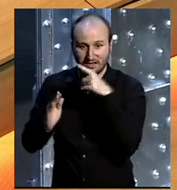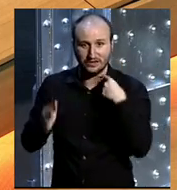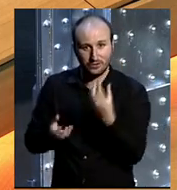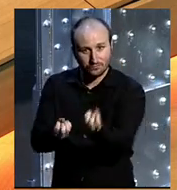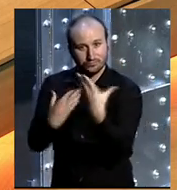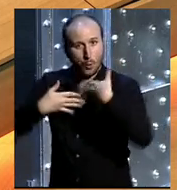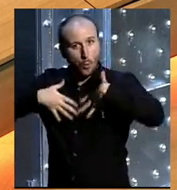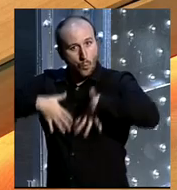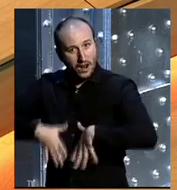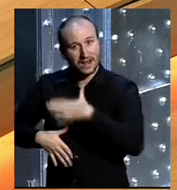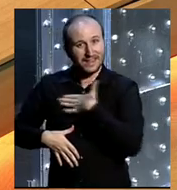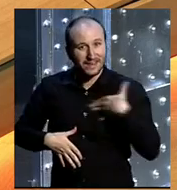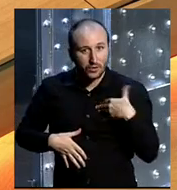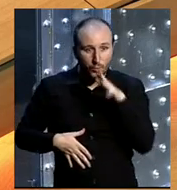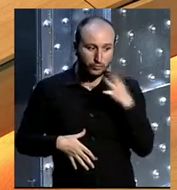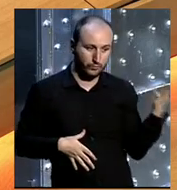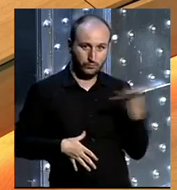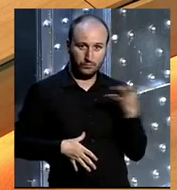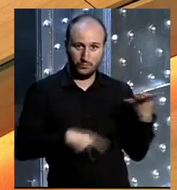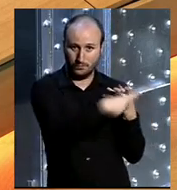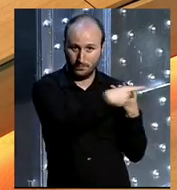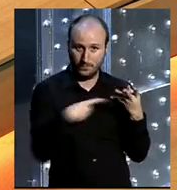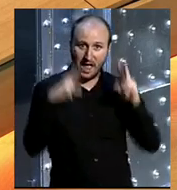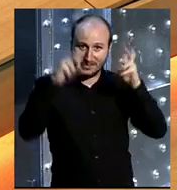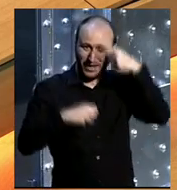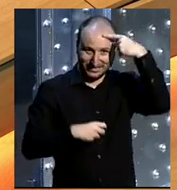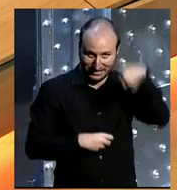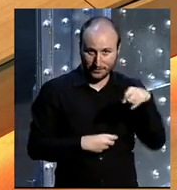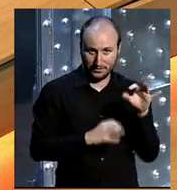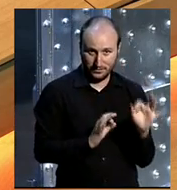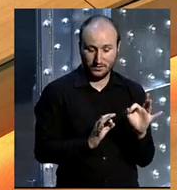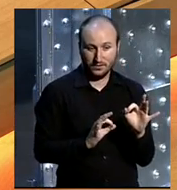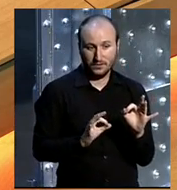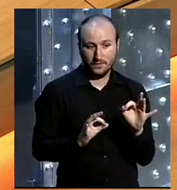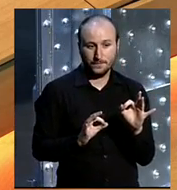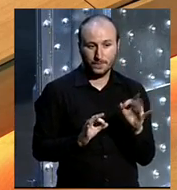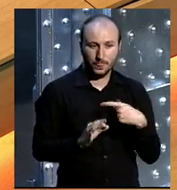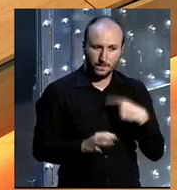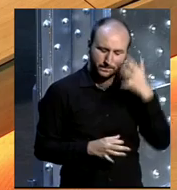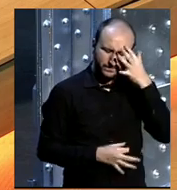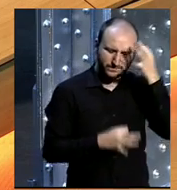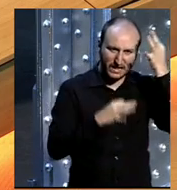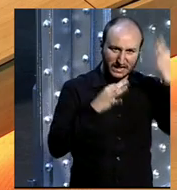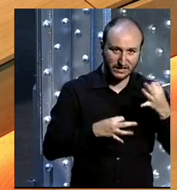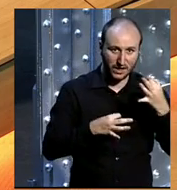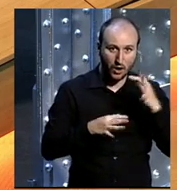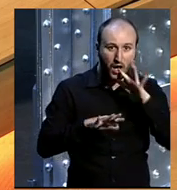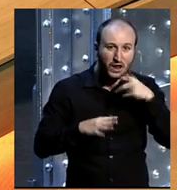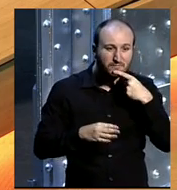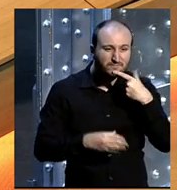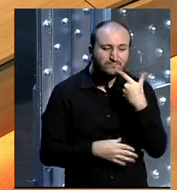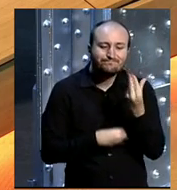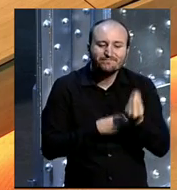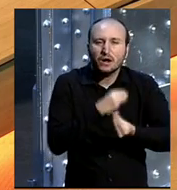algo que vosotros, que estáis más metidos en ello, Jorge, Pilar, que creo que nos podéis decir qué podemos hacer